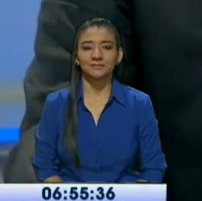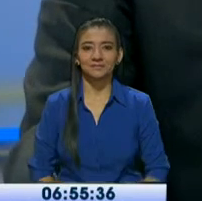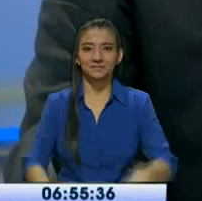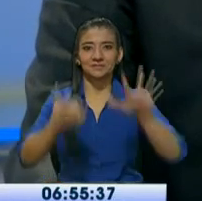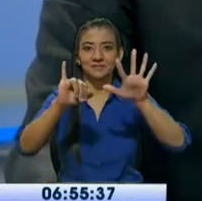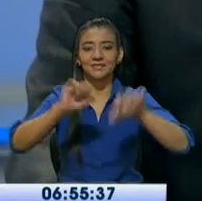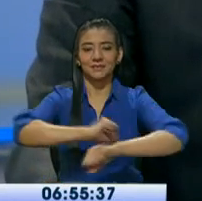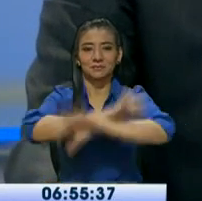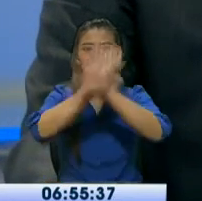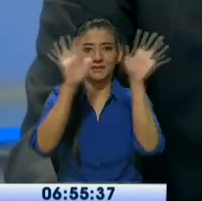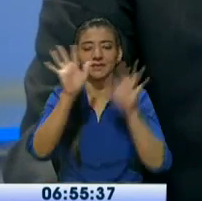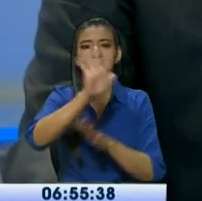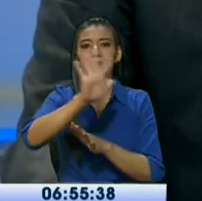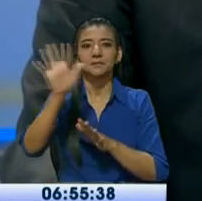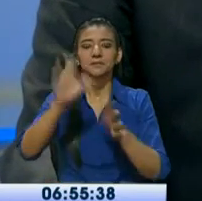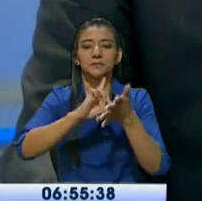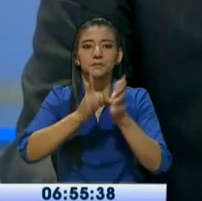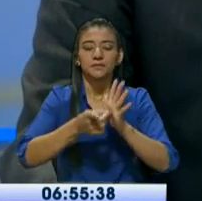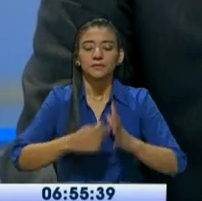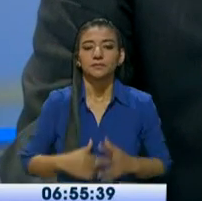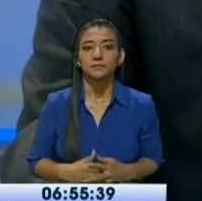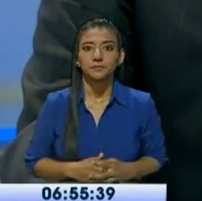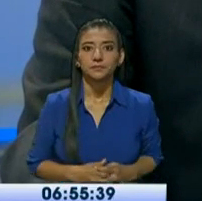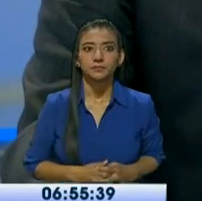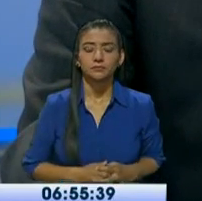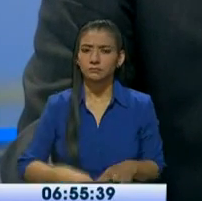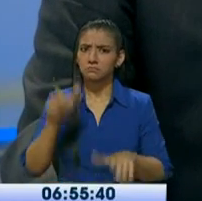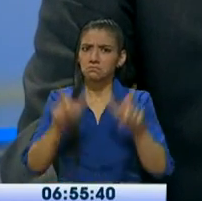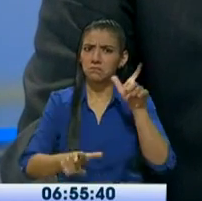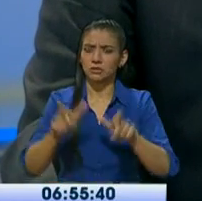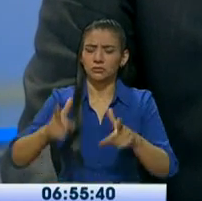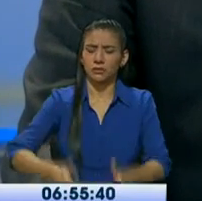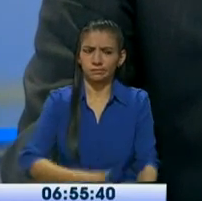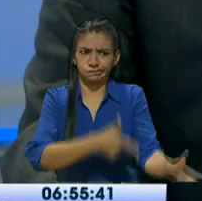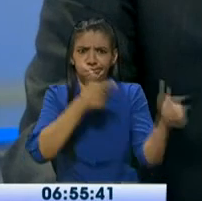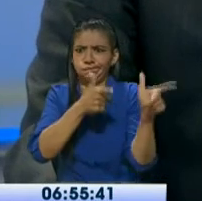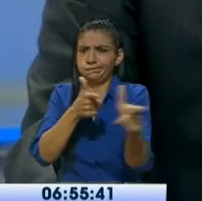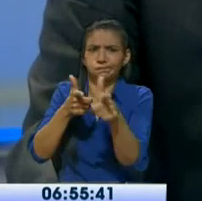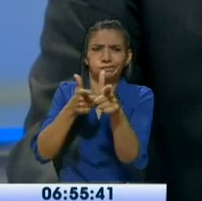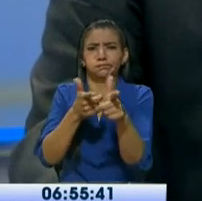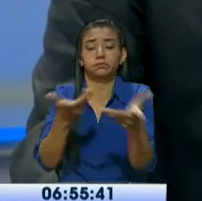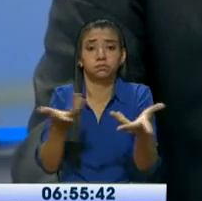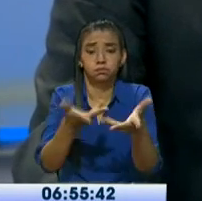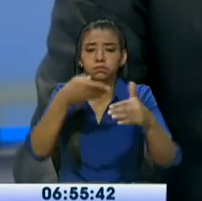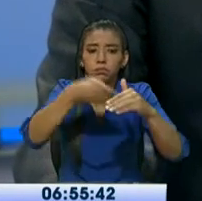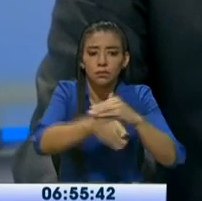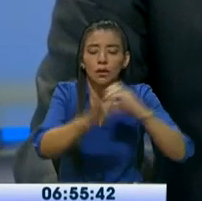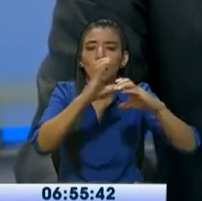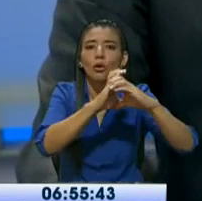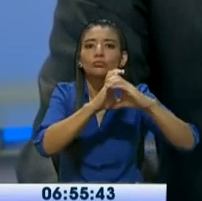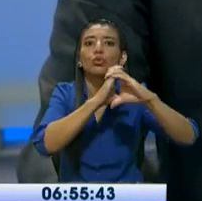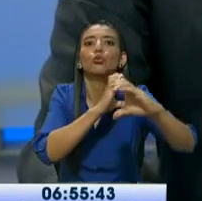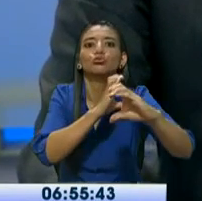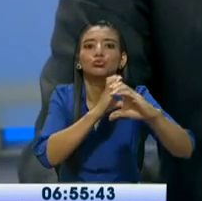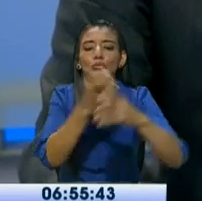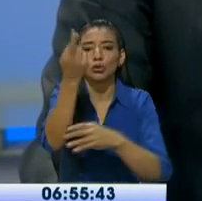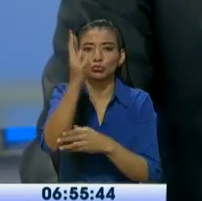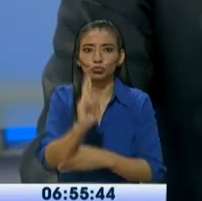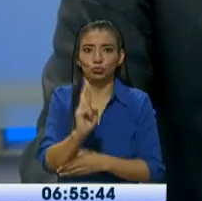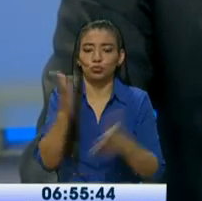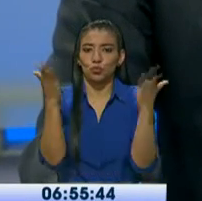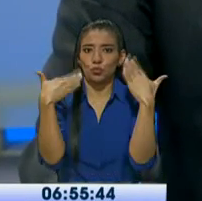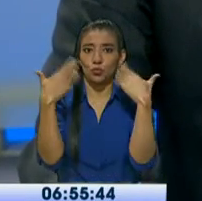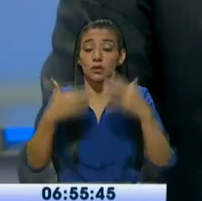6 de la mañana con 55 minutos. Delincuentes fuertemente armados desvalijaron a los ocupantes de un bus de transporte urbano en el suroeste de